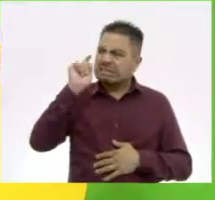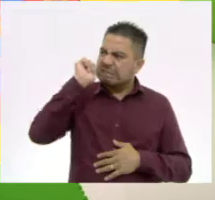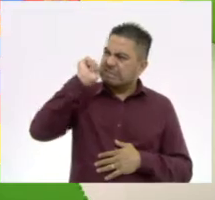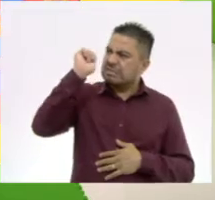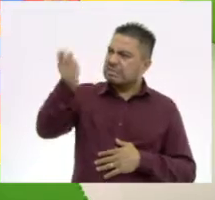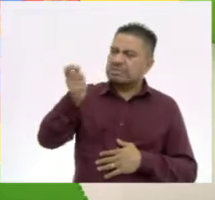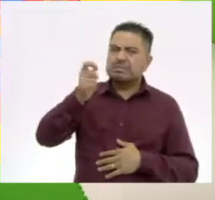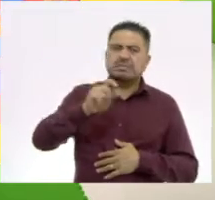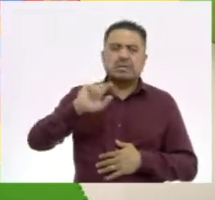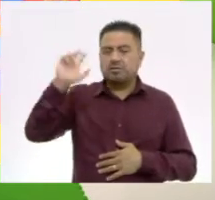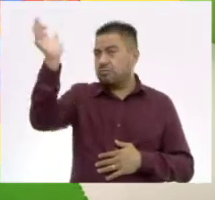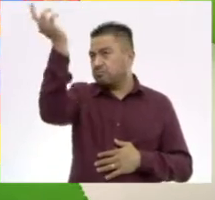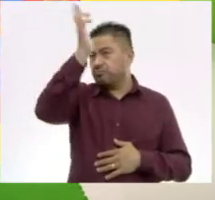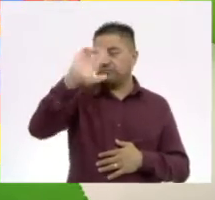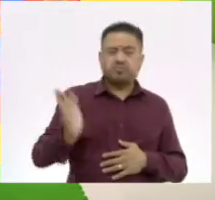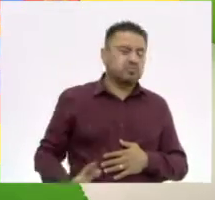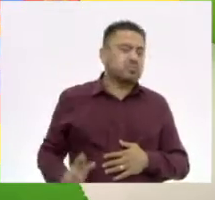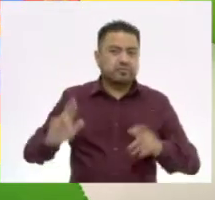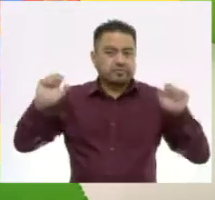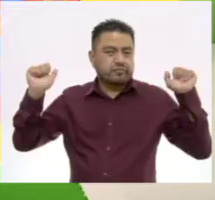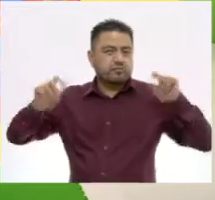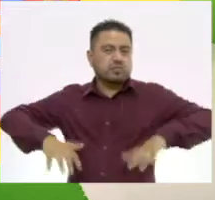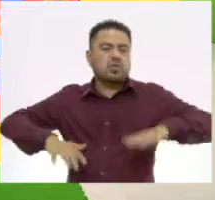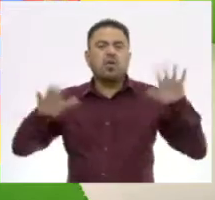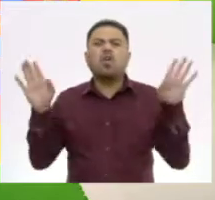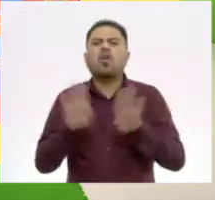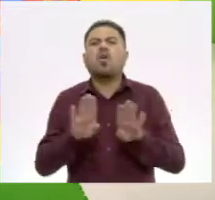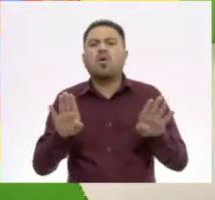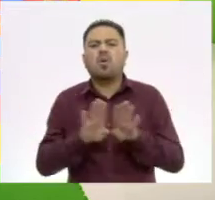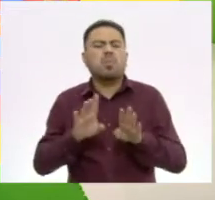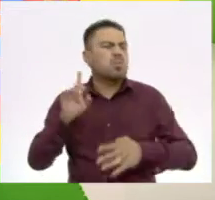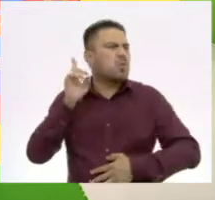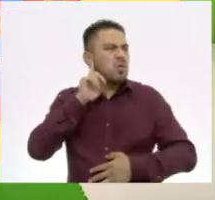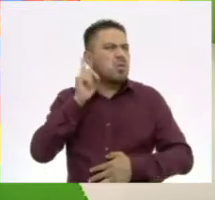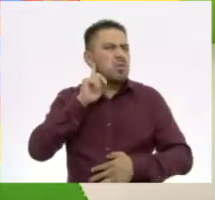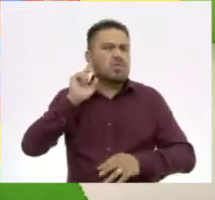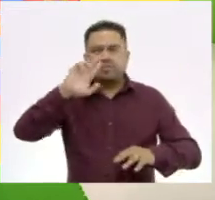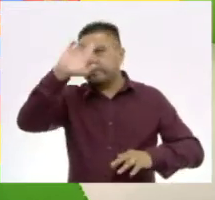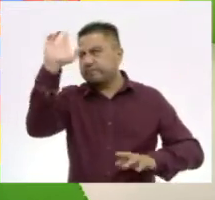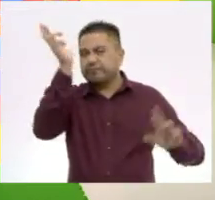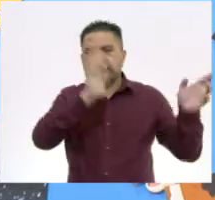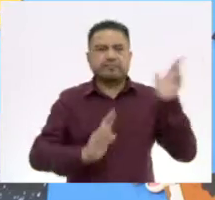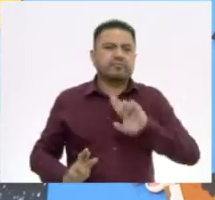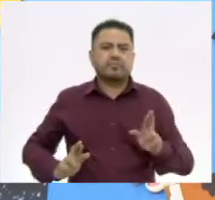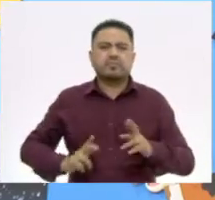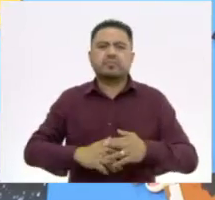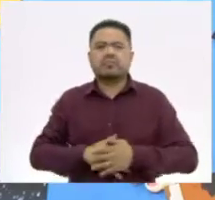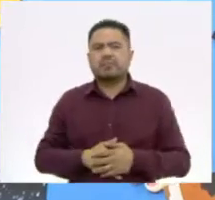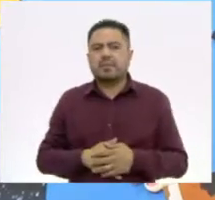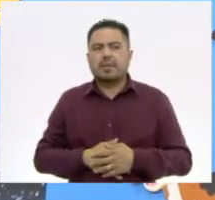sohar hizo un trueno y cómo se escucharía un trueno